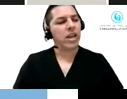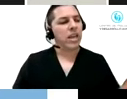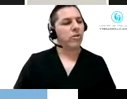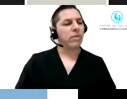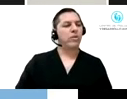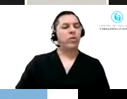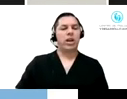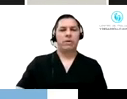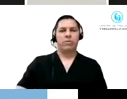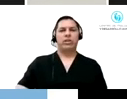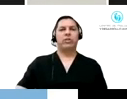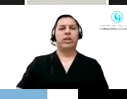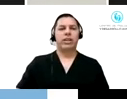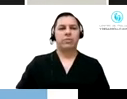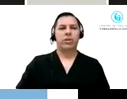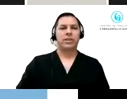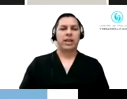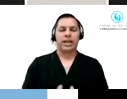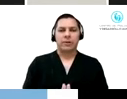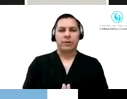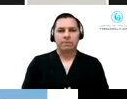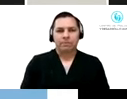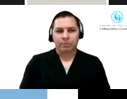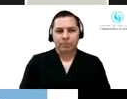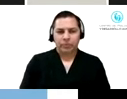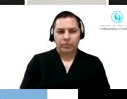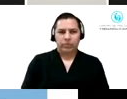llevamos. Y voy a apresurarme porque yo creo que el tiempo ya me está ganando.